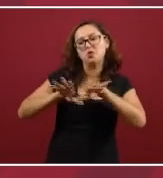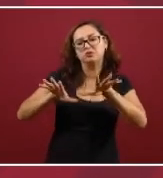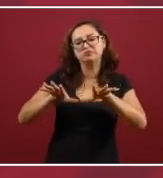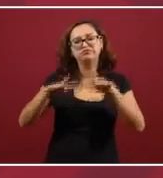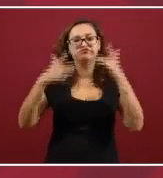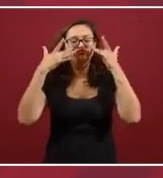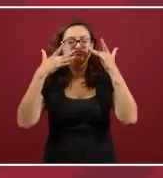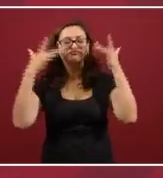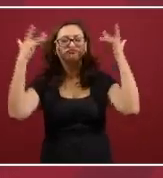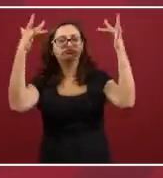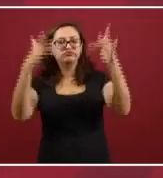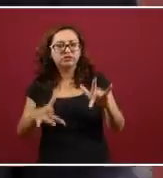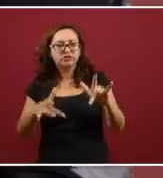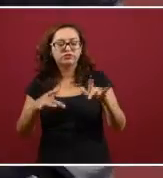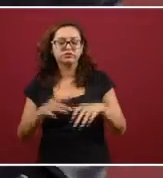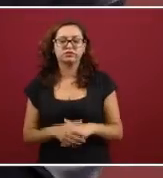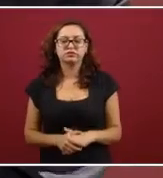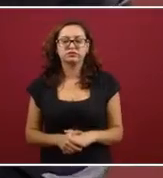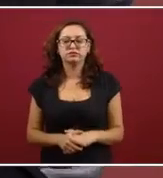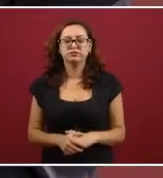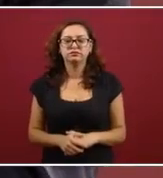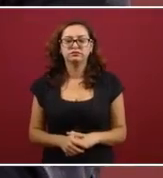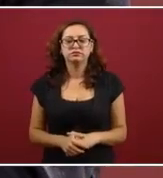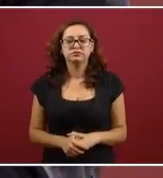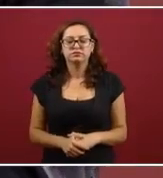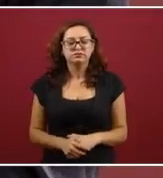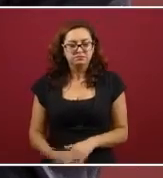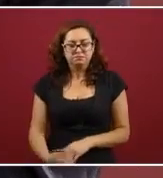Y es de las cosas que